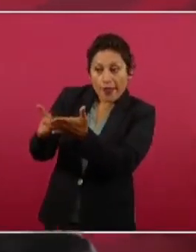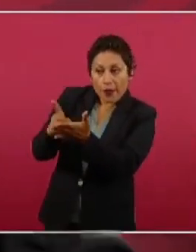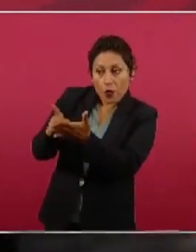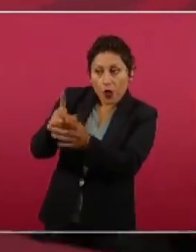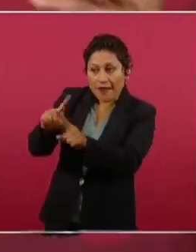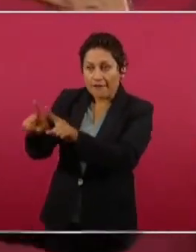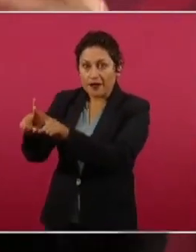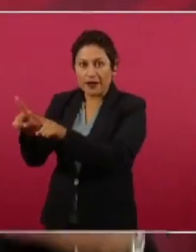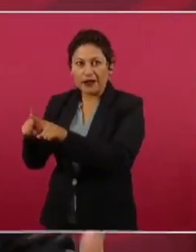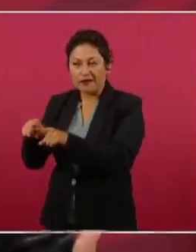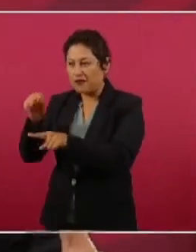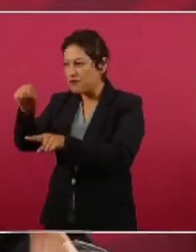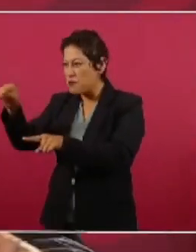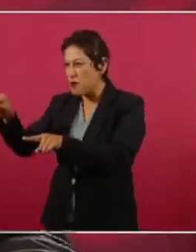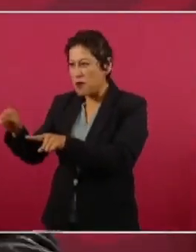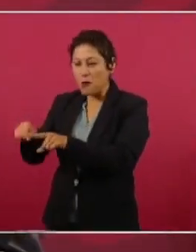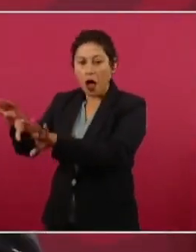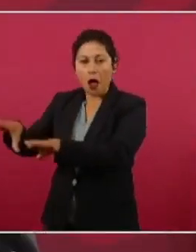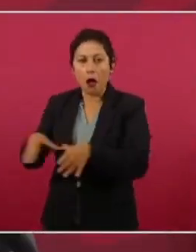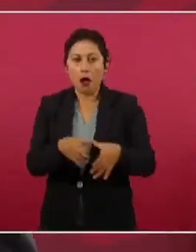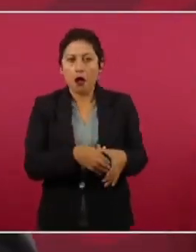con todo lo que confiscaban